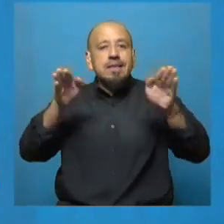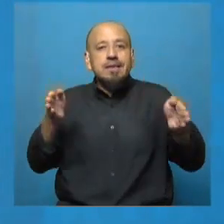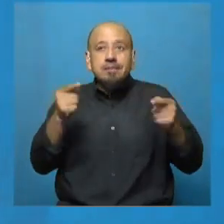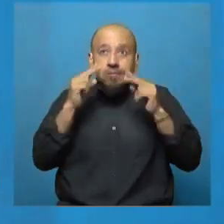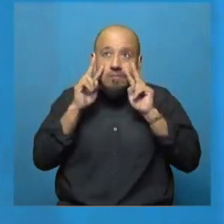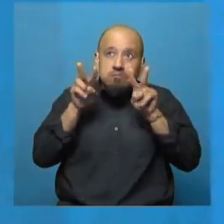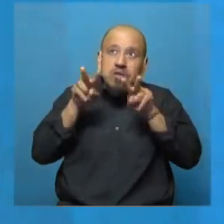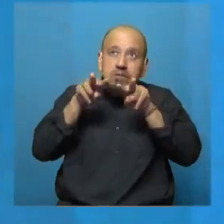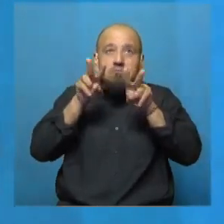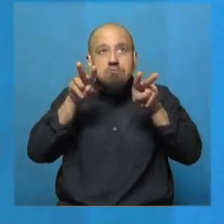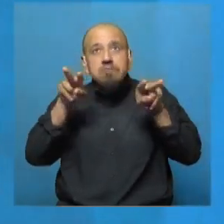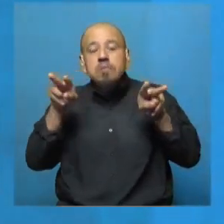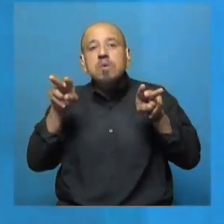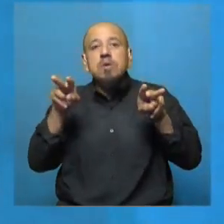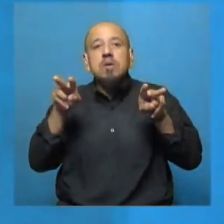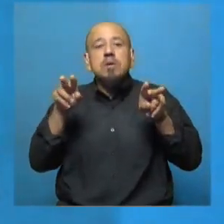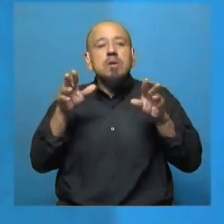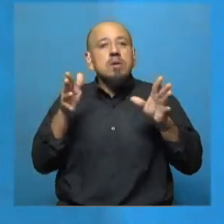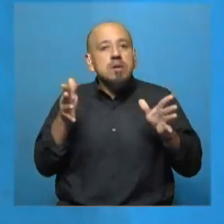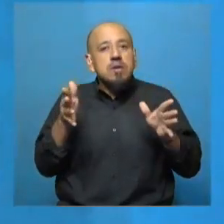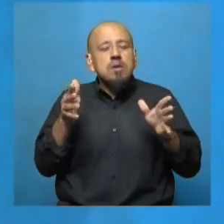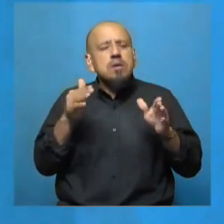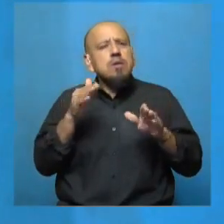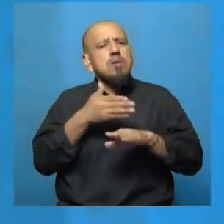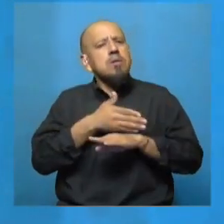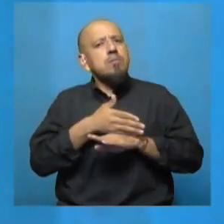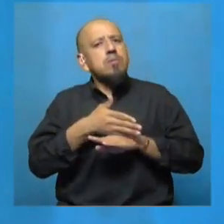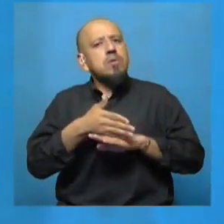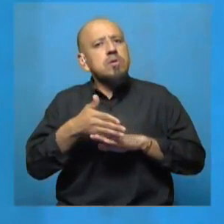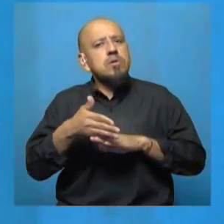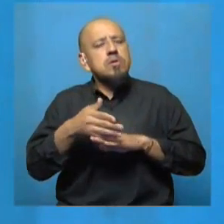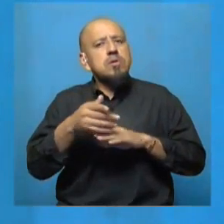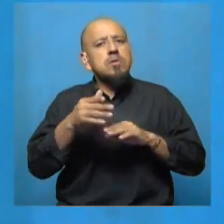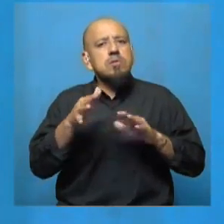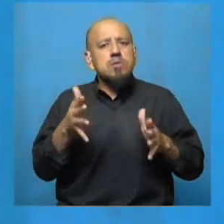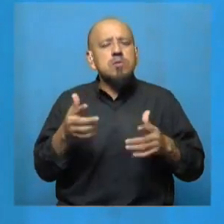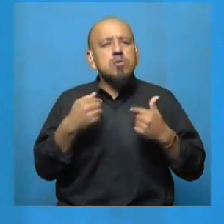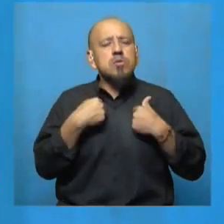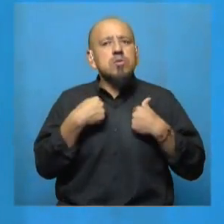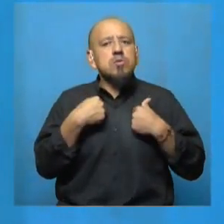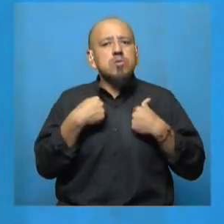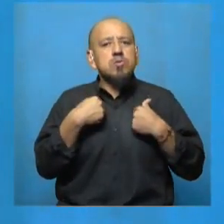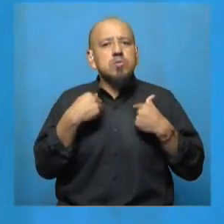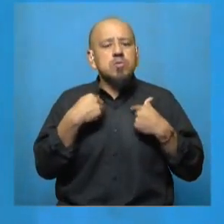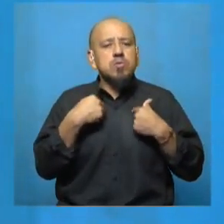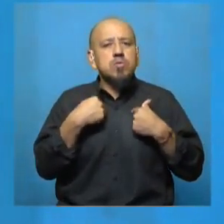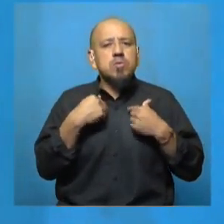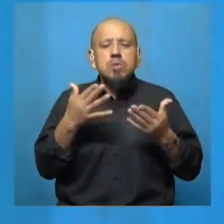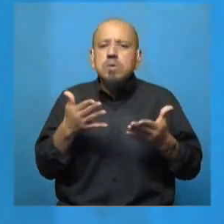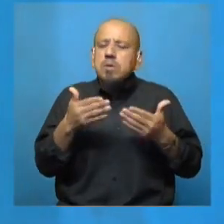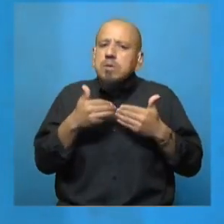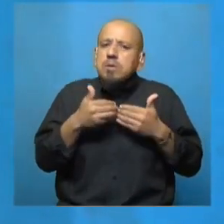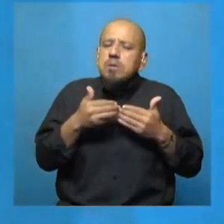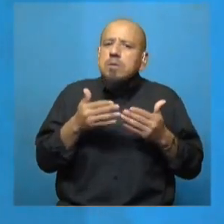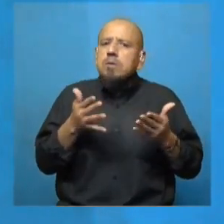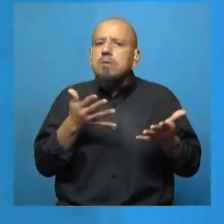un espectacular artístico y después yo que terminó esa etapa yo empecé a